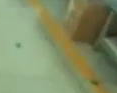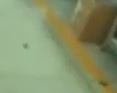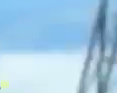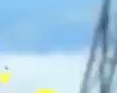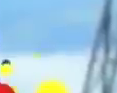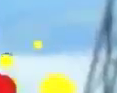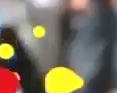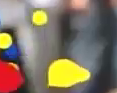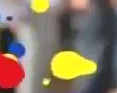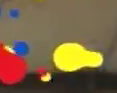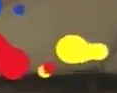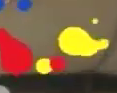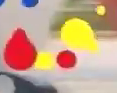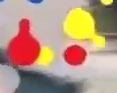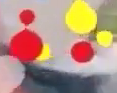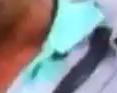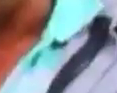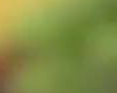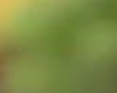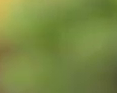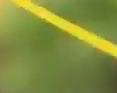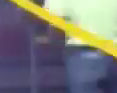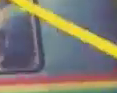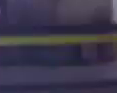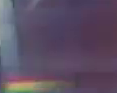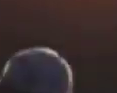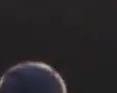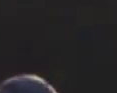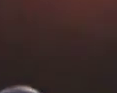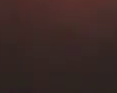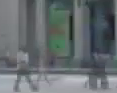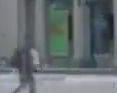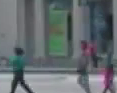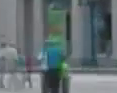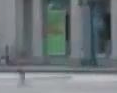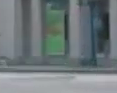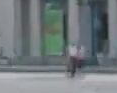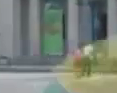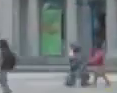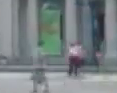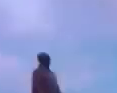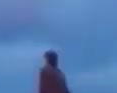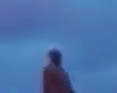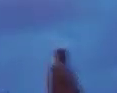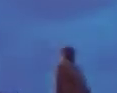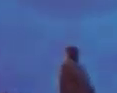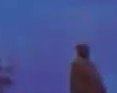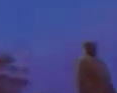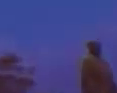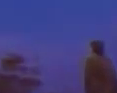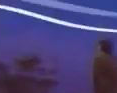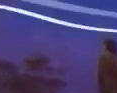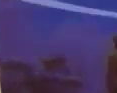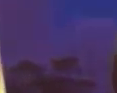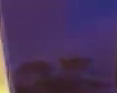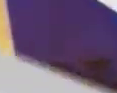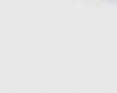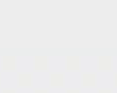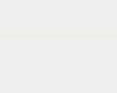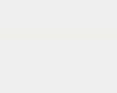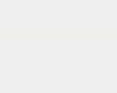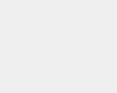Bienvenidos y bienvenidas. A continuación, una transmisión conjunta de radio y televisión por su derecho a